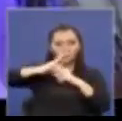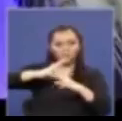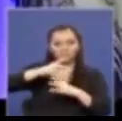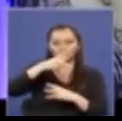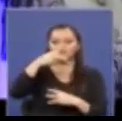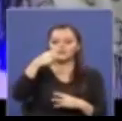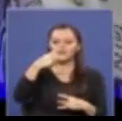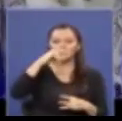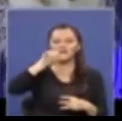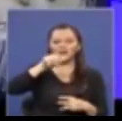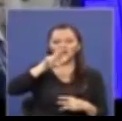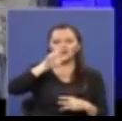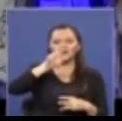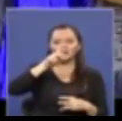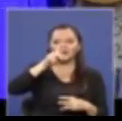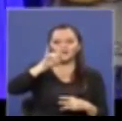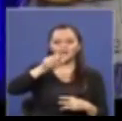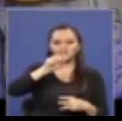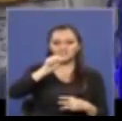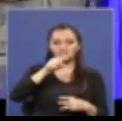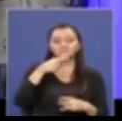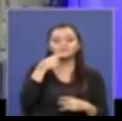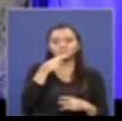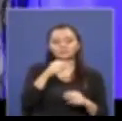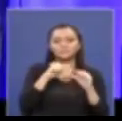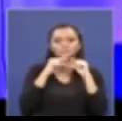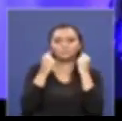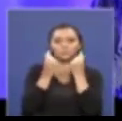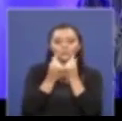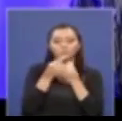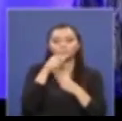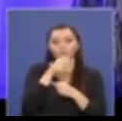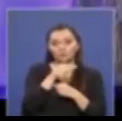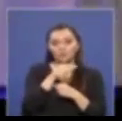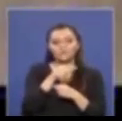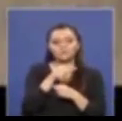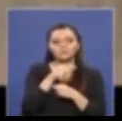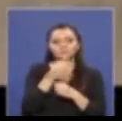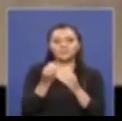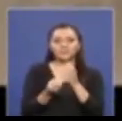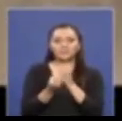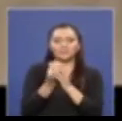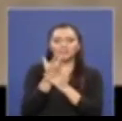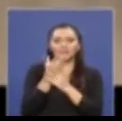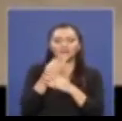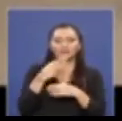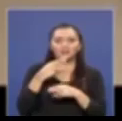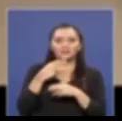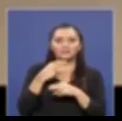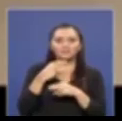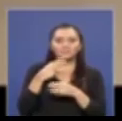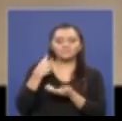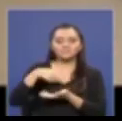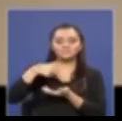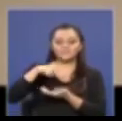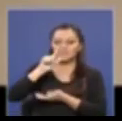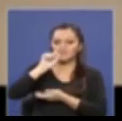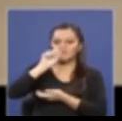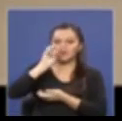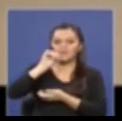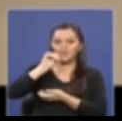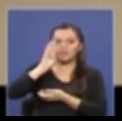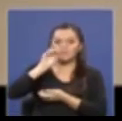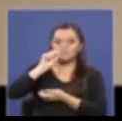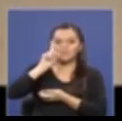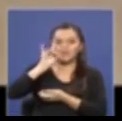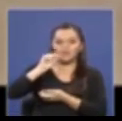los Carcas, famoso grupo boliviano, los que crearon la lambada, ¿no? Que después se la plagiaron.